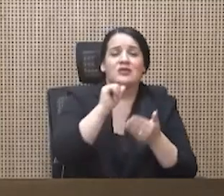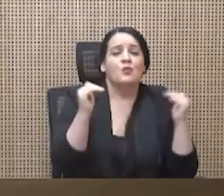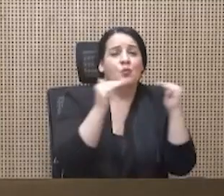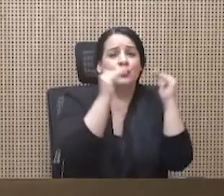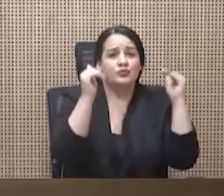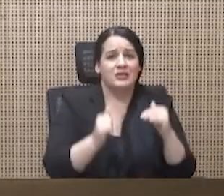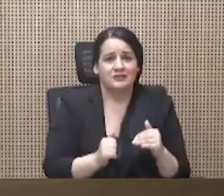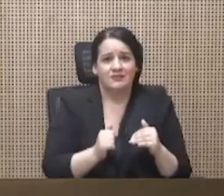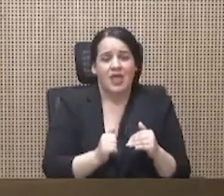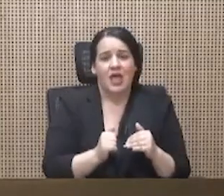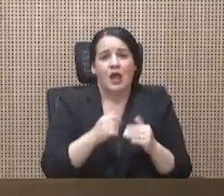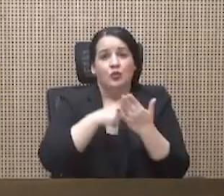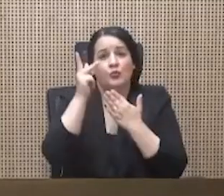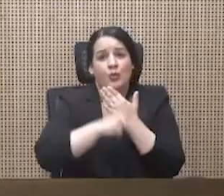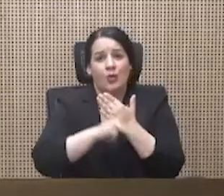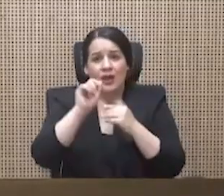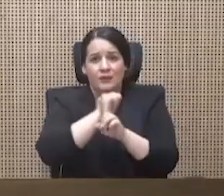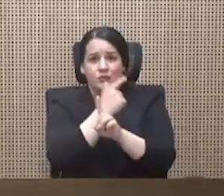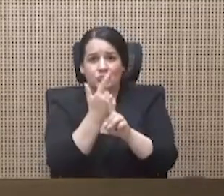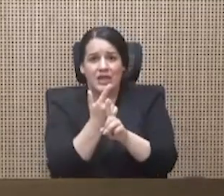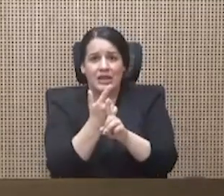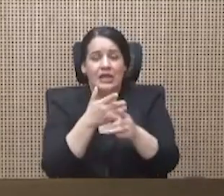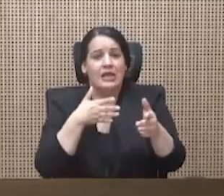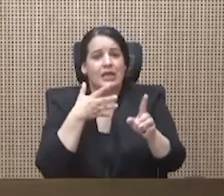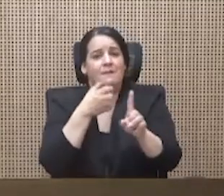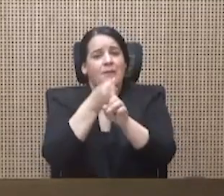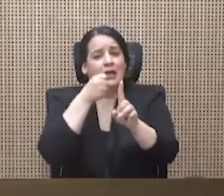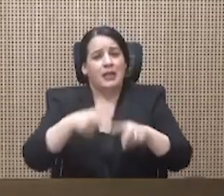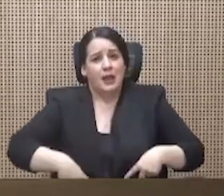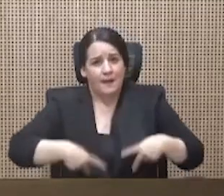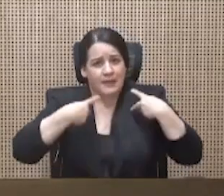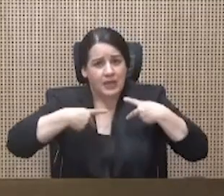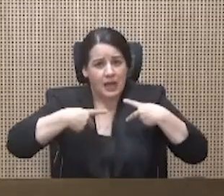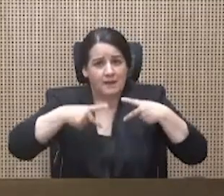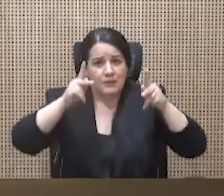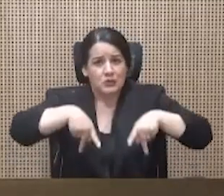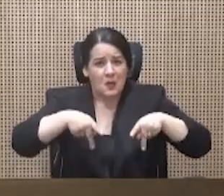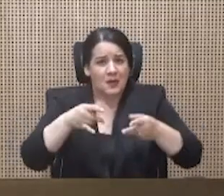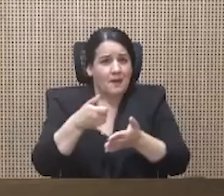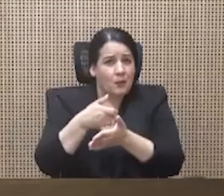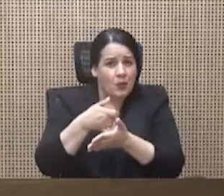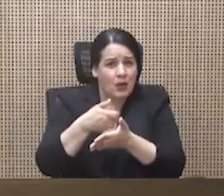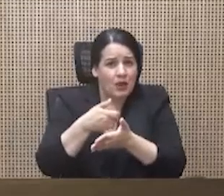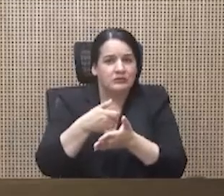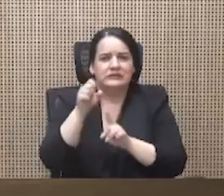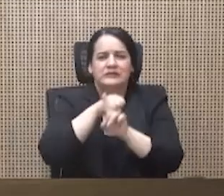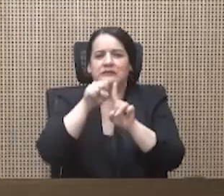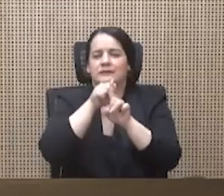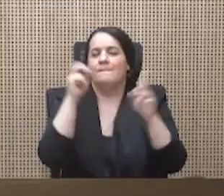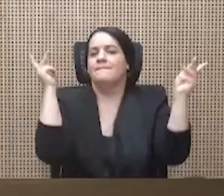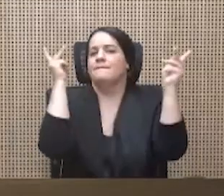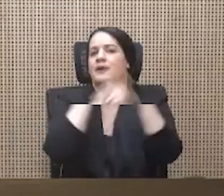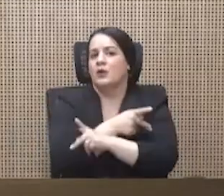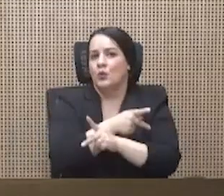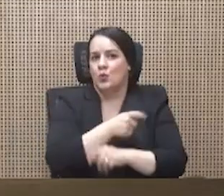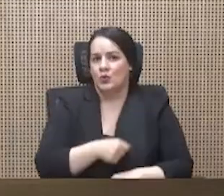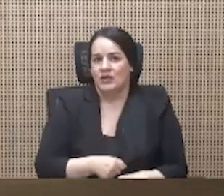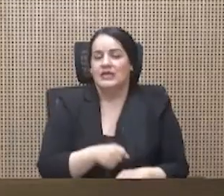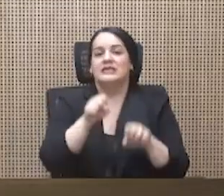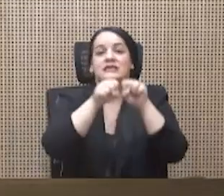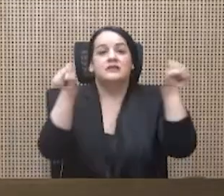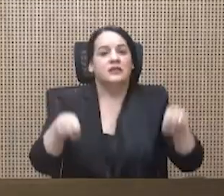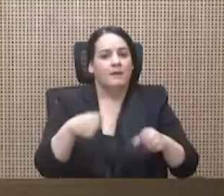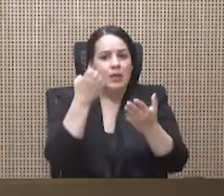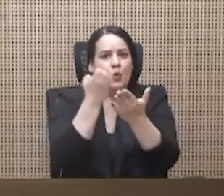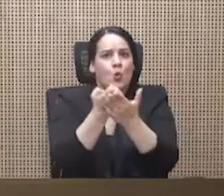impactan sobre las vidas de las personas más vulnerables, la situación es aún peor. En el sistema económico todo